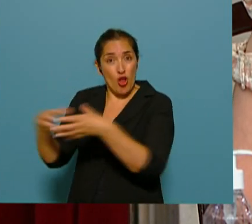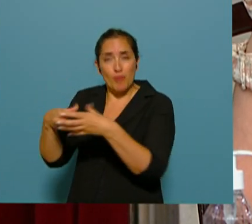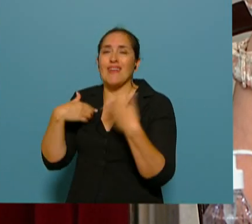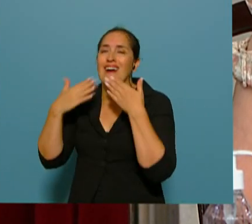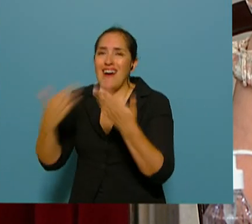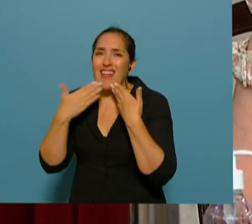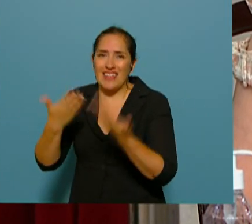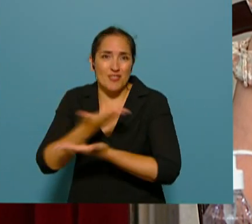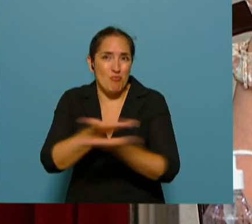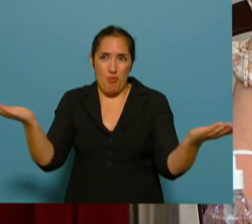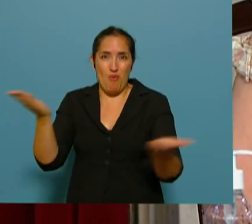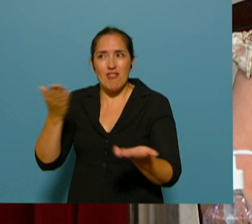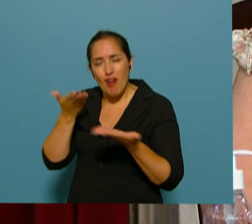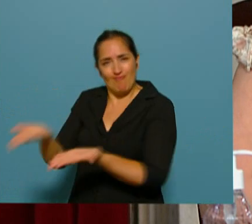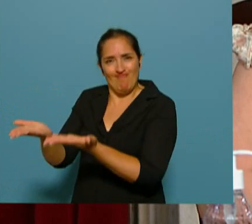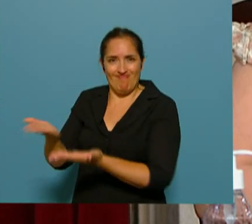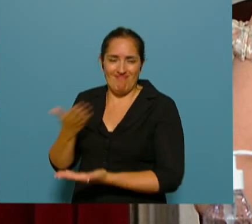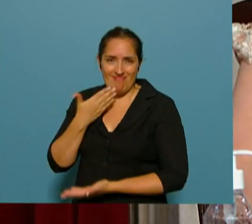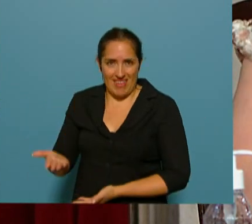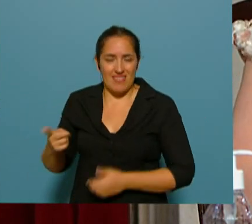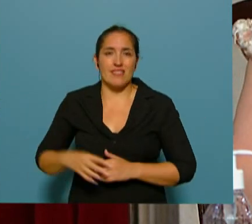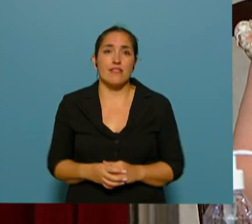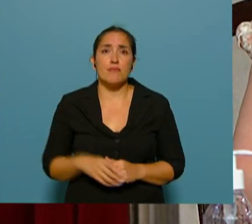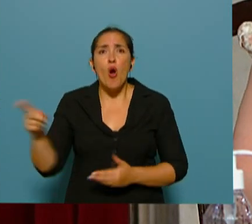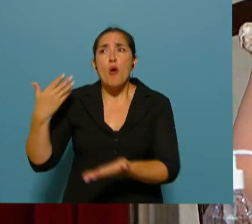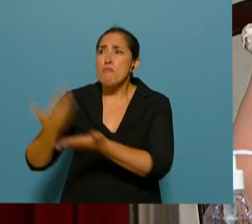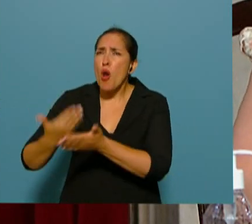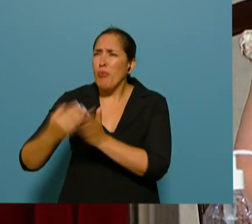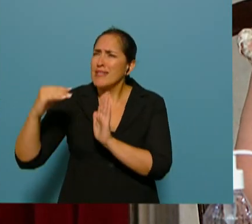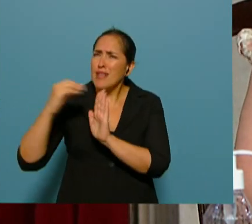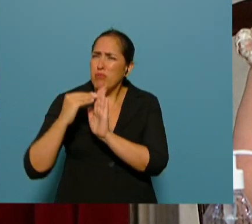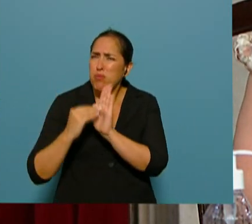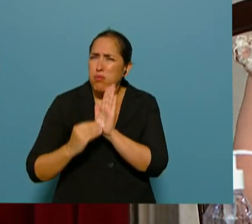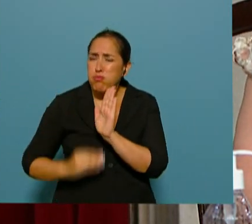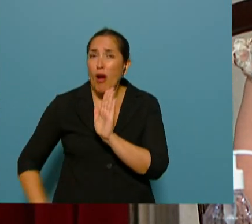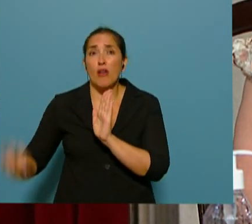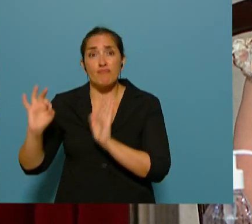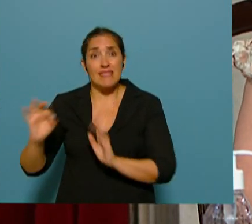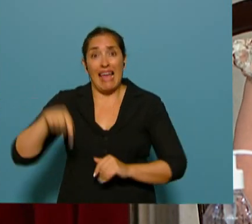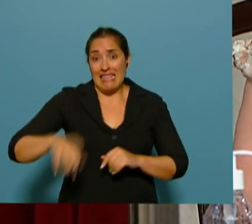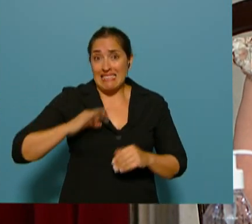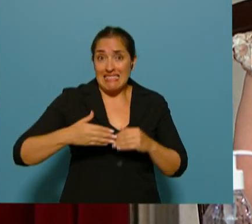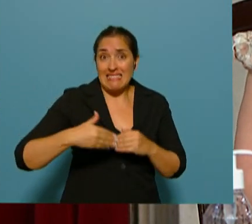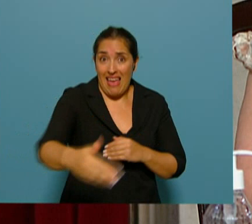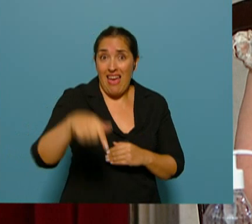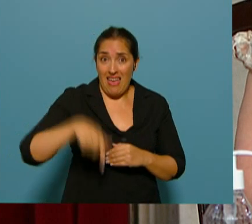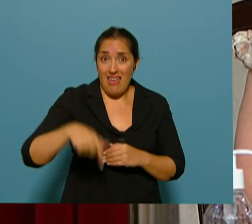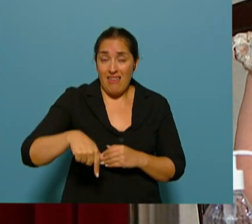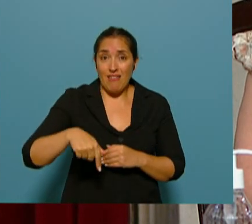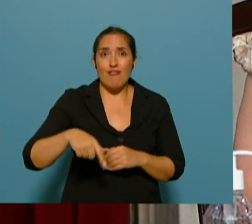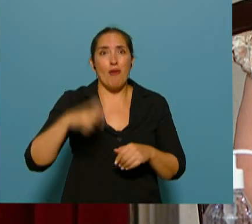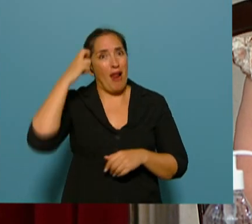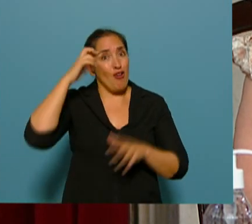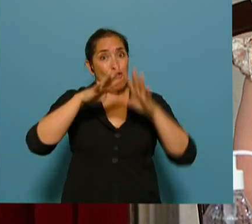públicamente. De todas esas propuestas, quiero expresarles hoy que en el curso de este año legislativo propondré